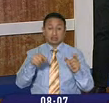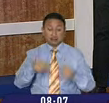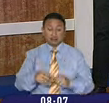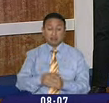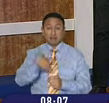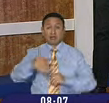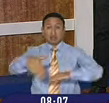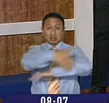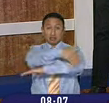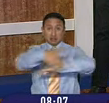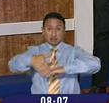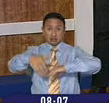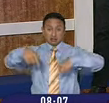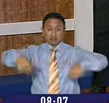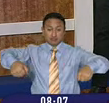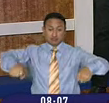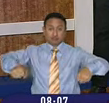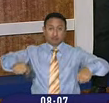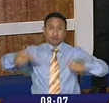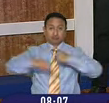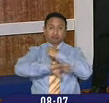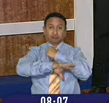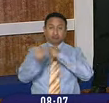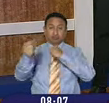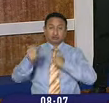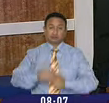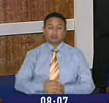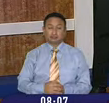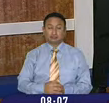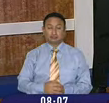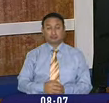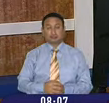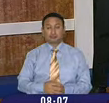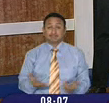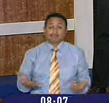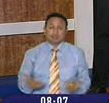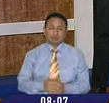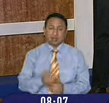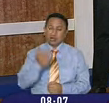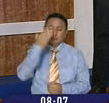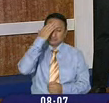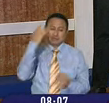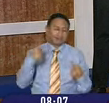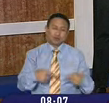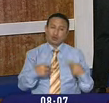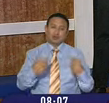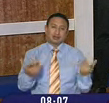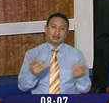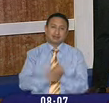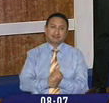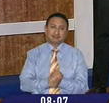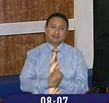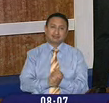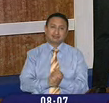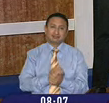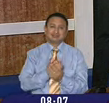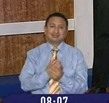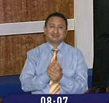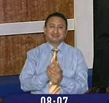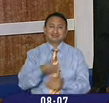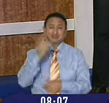los moradores por parte pues de sujetos que se movilizan en moto. Eso ya lo decimos siempre. Lo raro sería en triciclo,